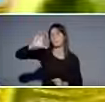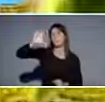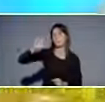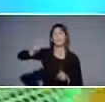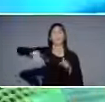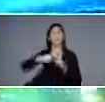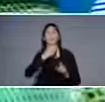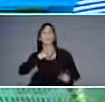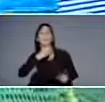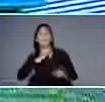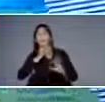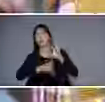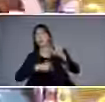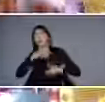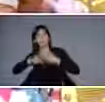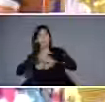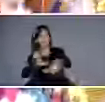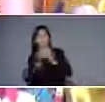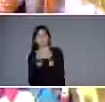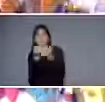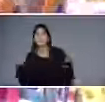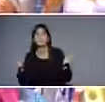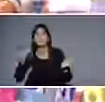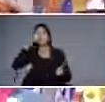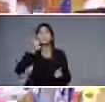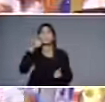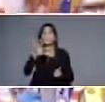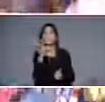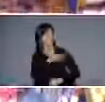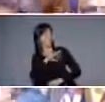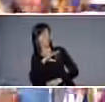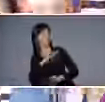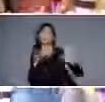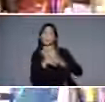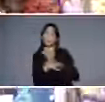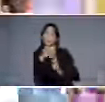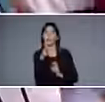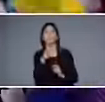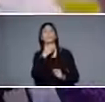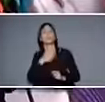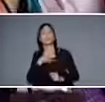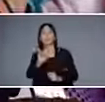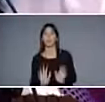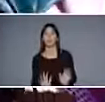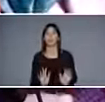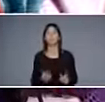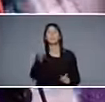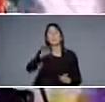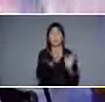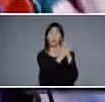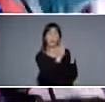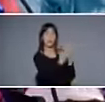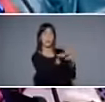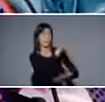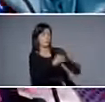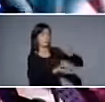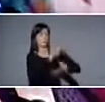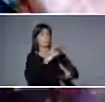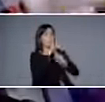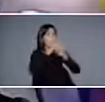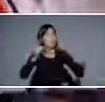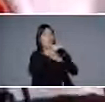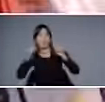las becas. Solo si adquieres un pico tú tendrás derecho a ellas. Cambian los libros en cada